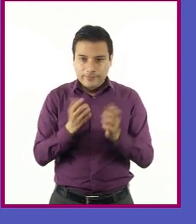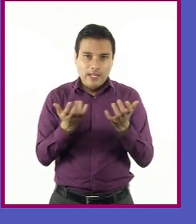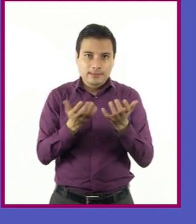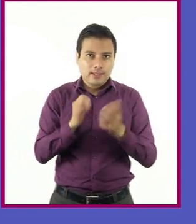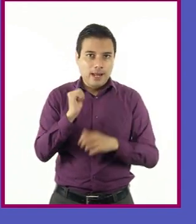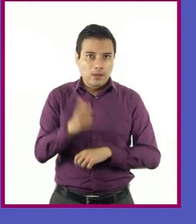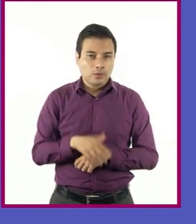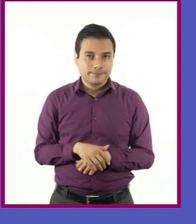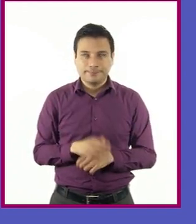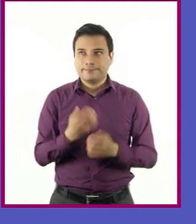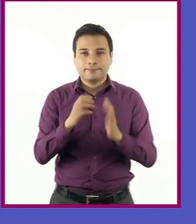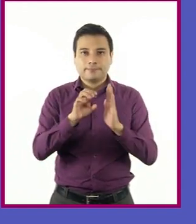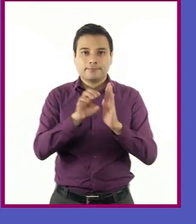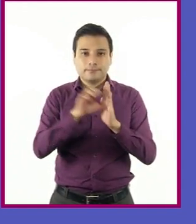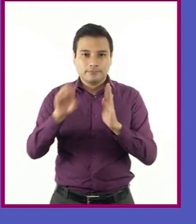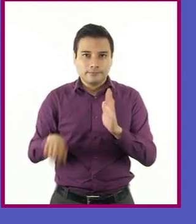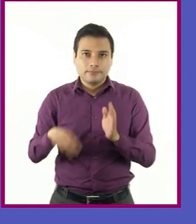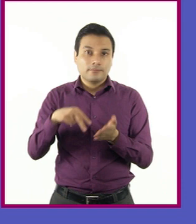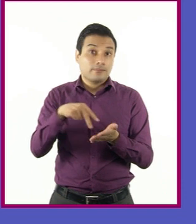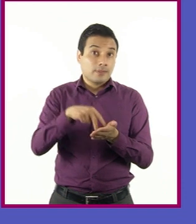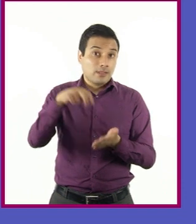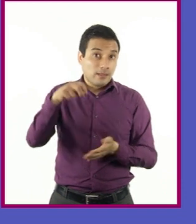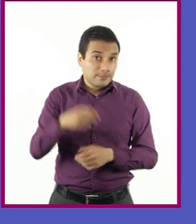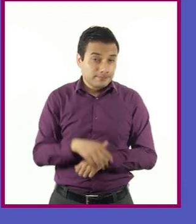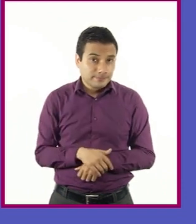acción como brincar,